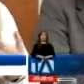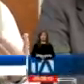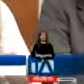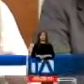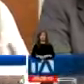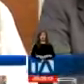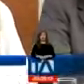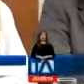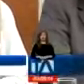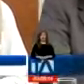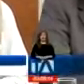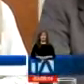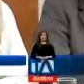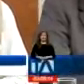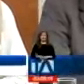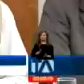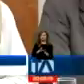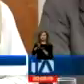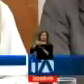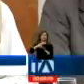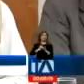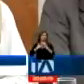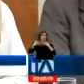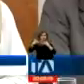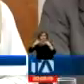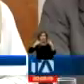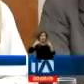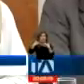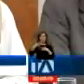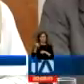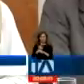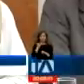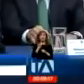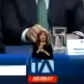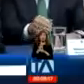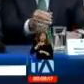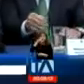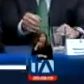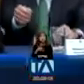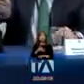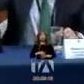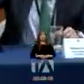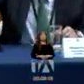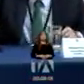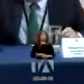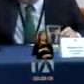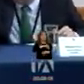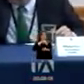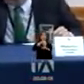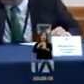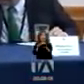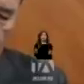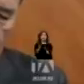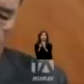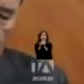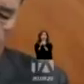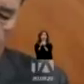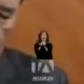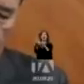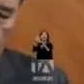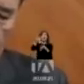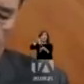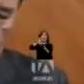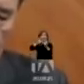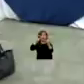esa transparencia es lo que nos permite llevar a cabo nuestra tarea. Mientras que la misión de la Unión Interamericana de Organismos